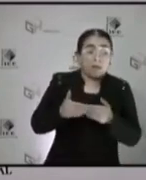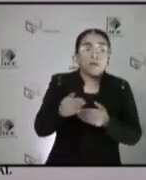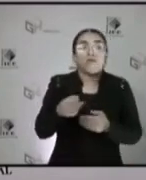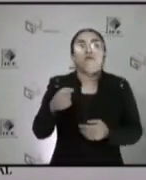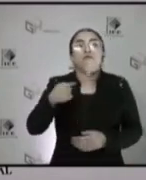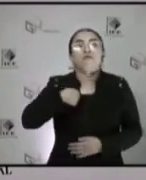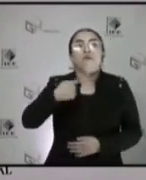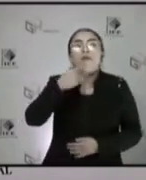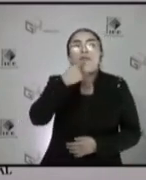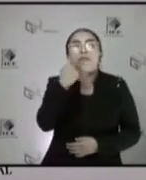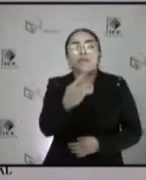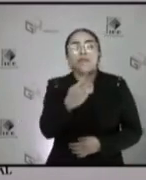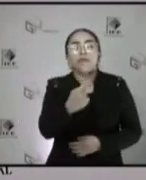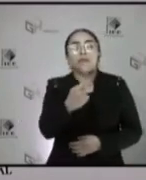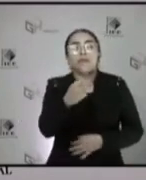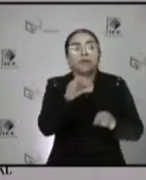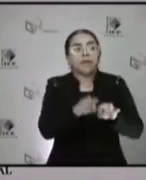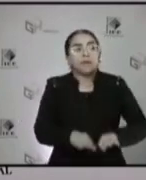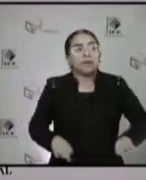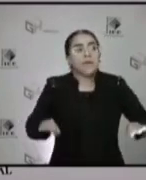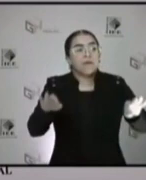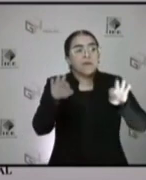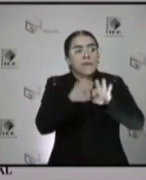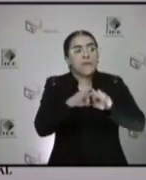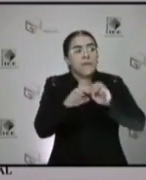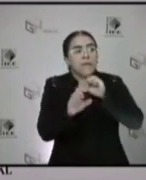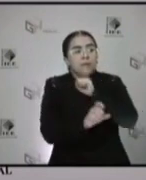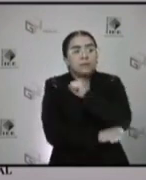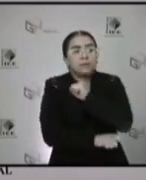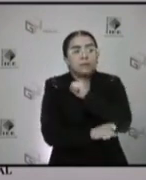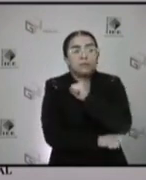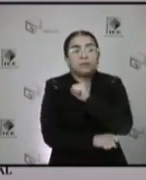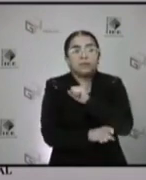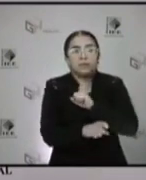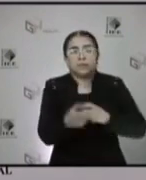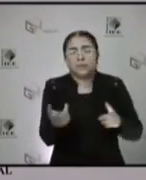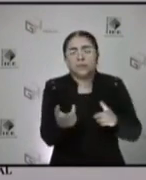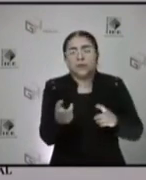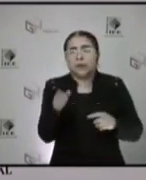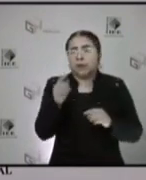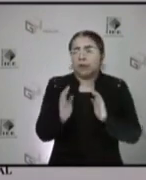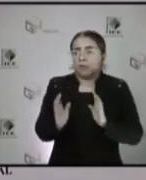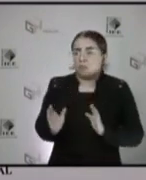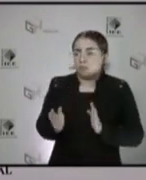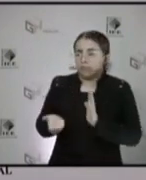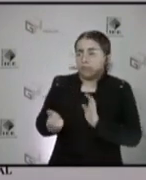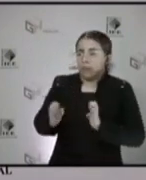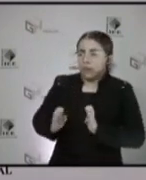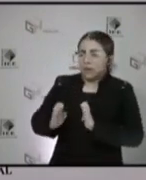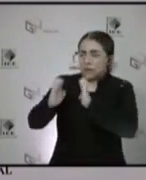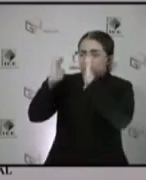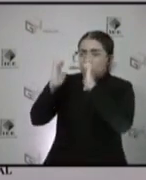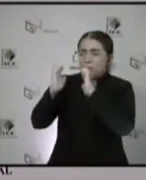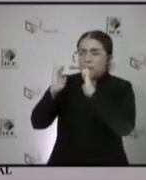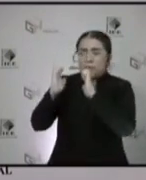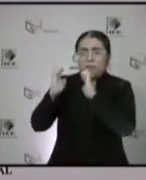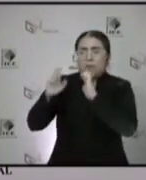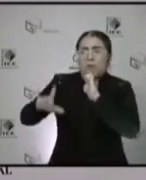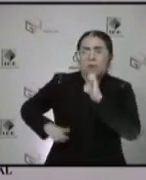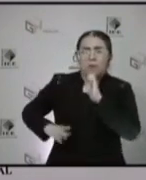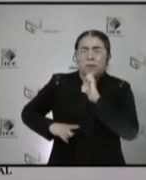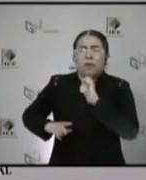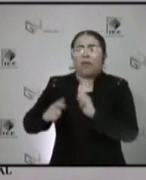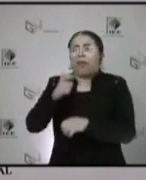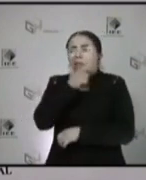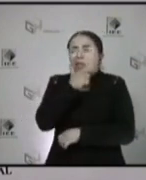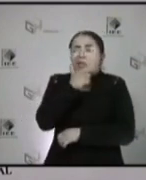anuncié que el mayor símbolo de la corrupción, el edificio de Palacio de Gobierno, sería derrumbado. Muchos se mofaron un